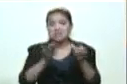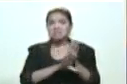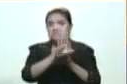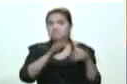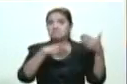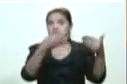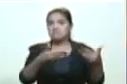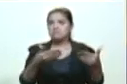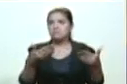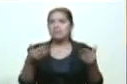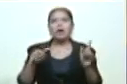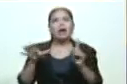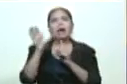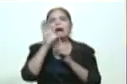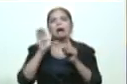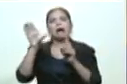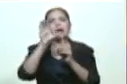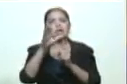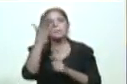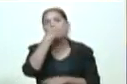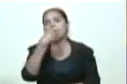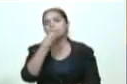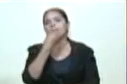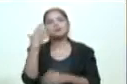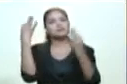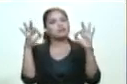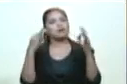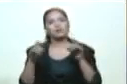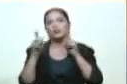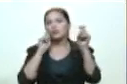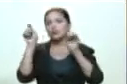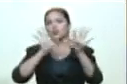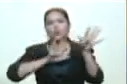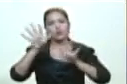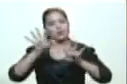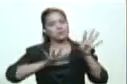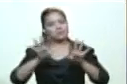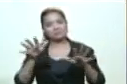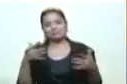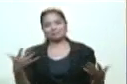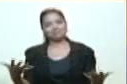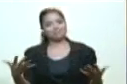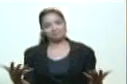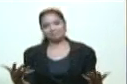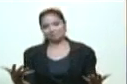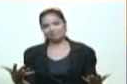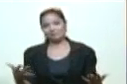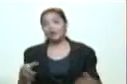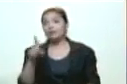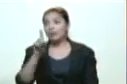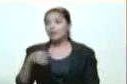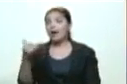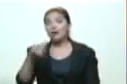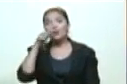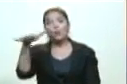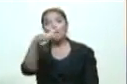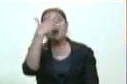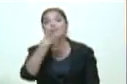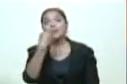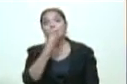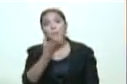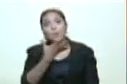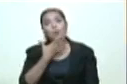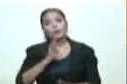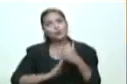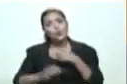buen clima, tiene bellezas naturales para el turismo. ¿Qué es? Y además tiene un pueblo hermoso, noble,